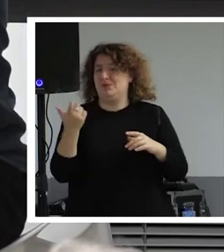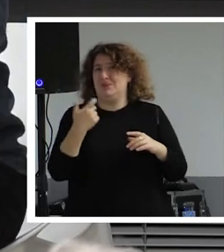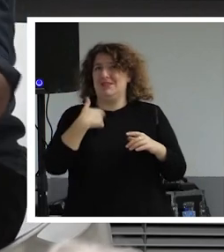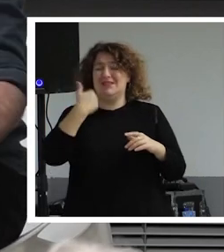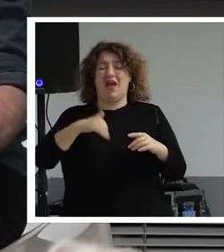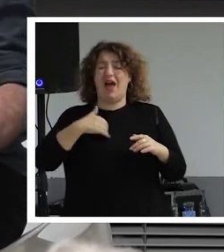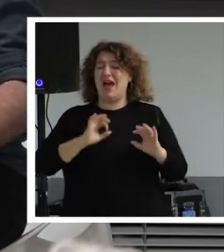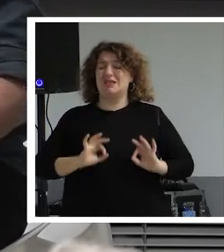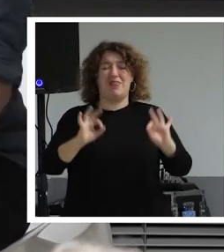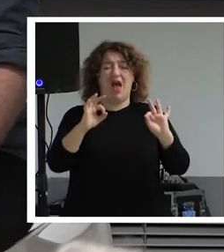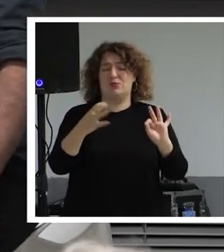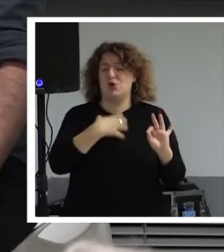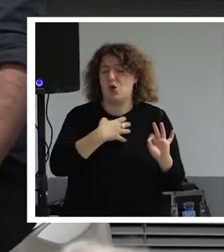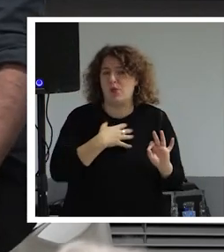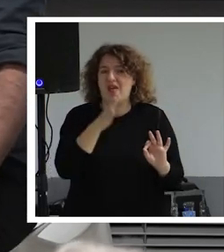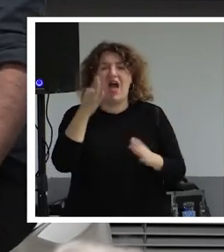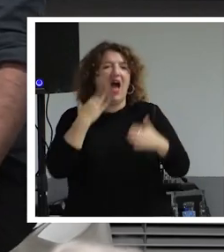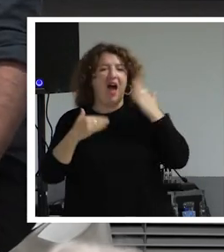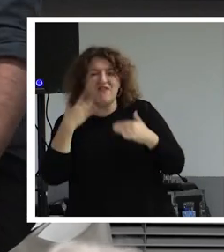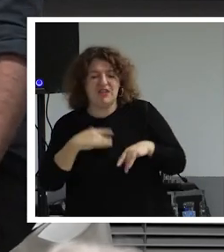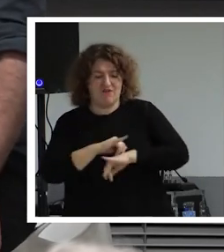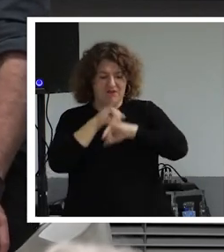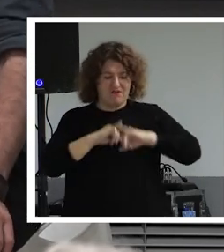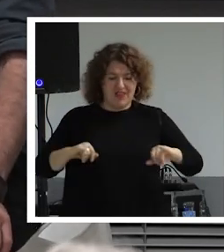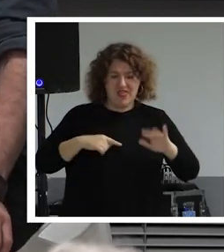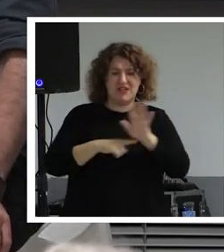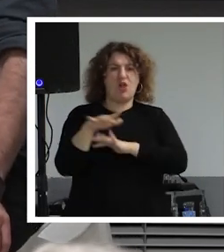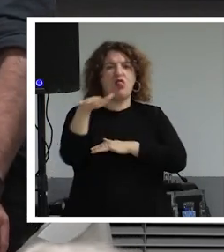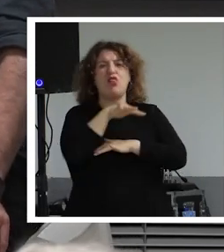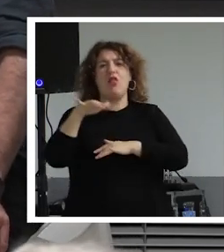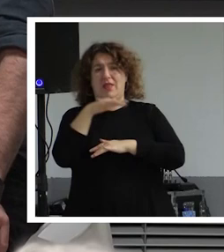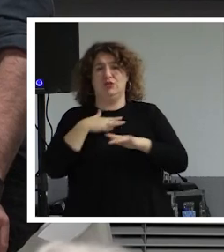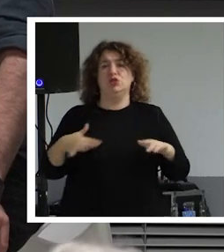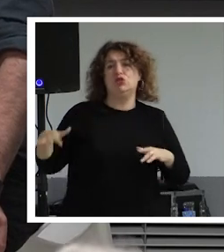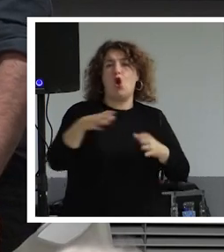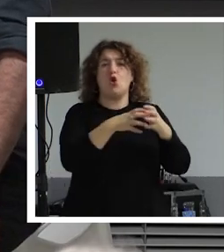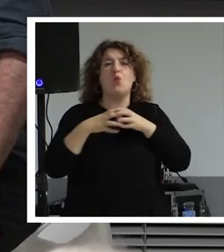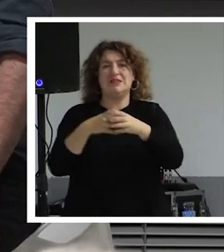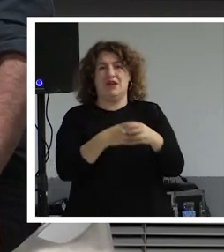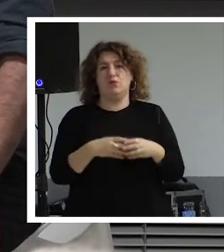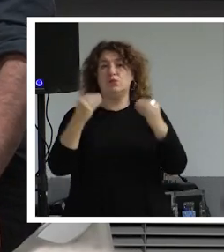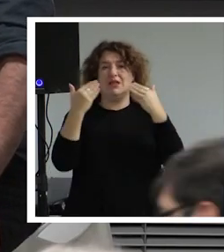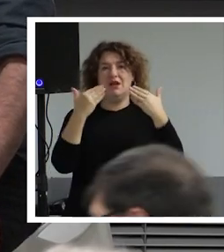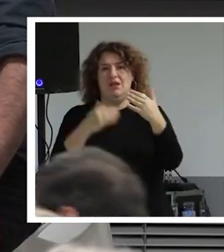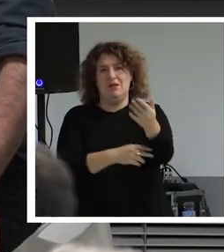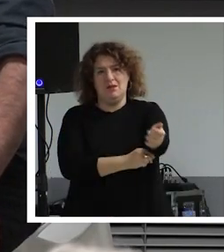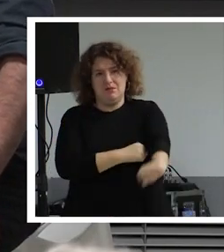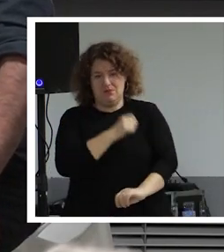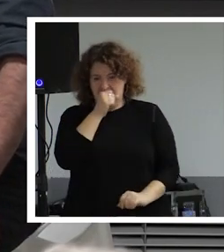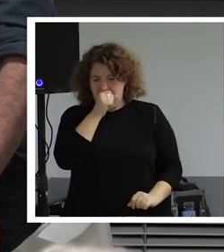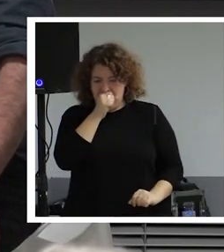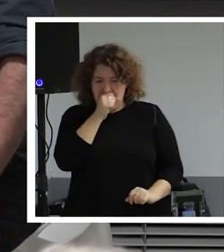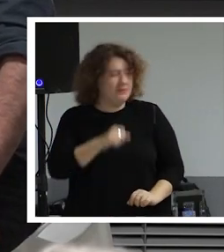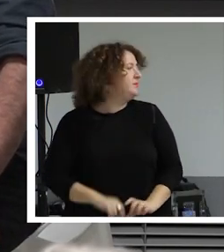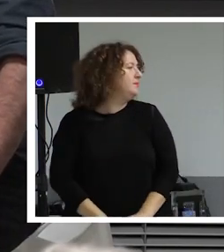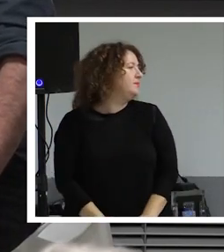o a su pueblo a su gente de ser especial sino que la única promesa que sí le puede cumplir es que ya no se necesita ser especial Porque